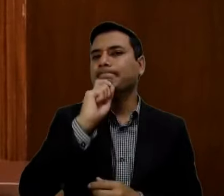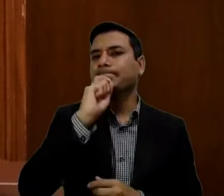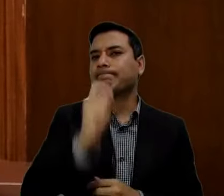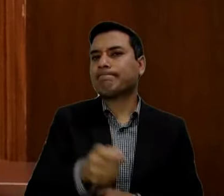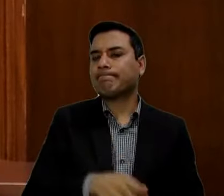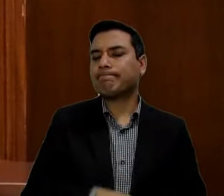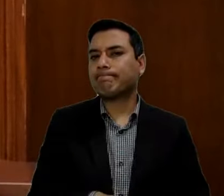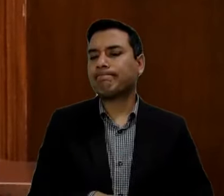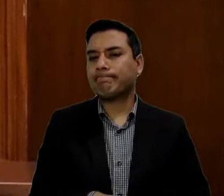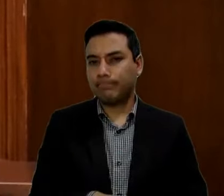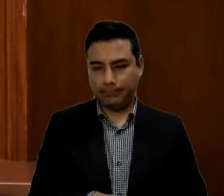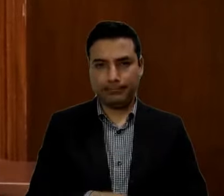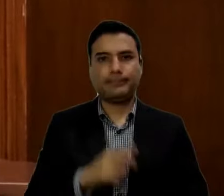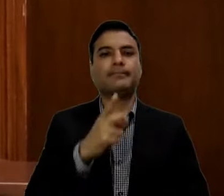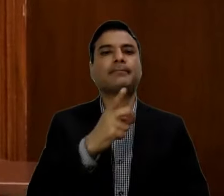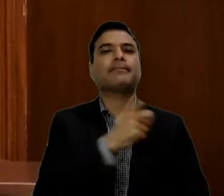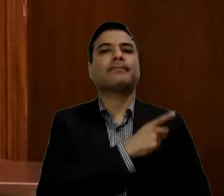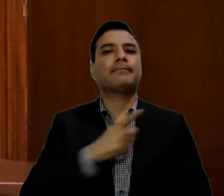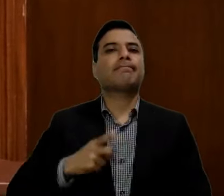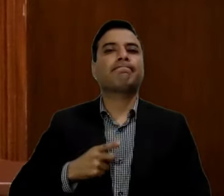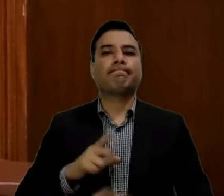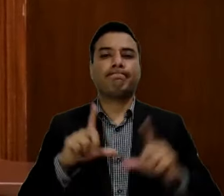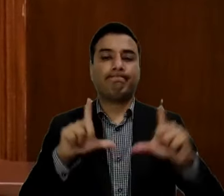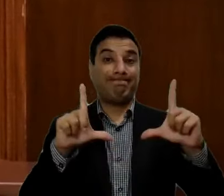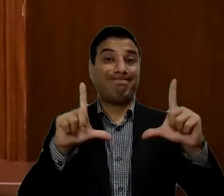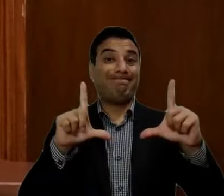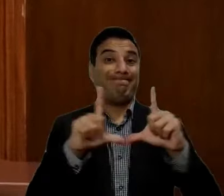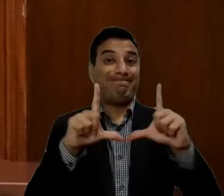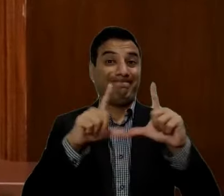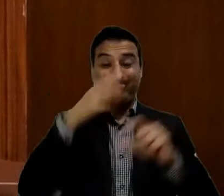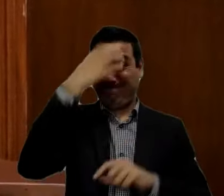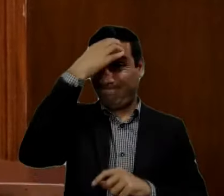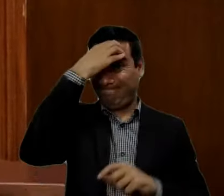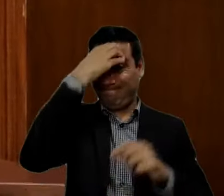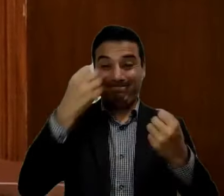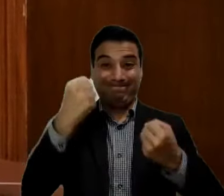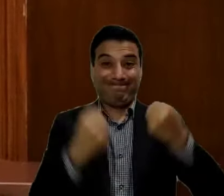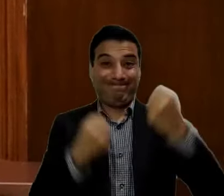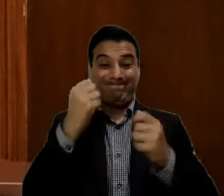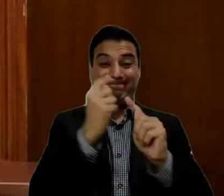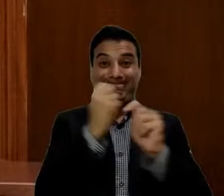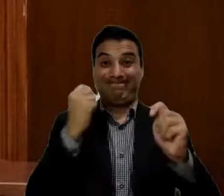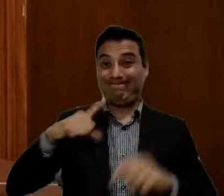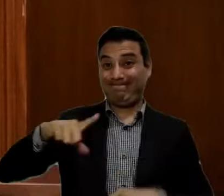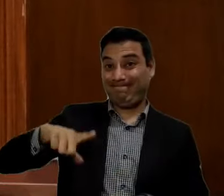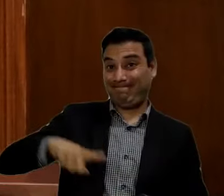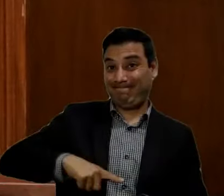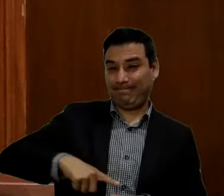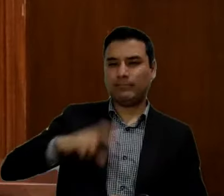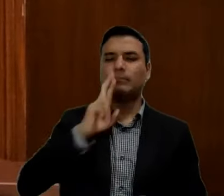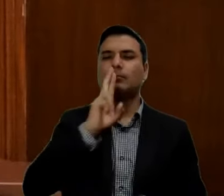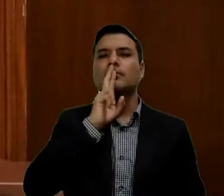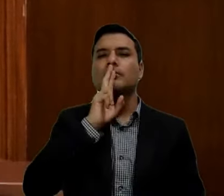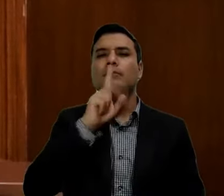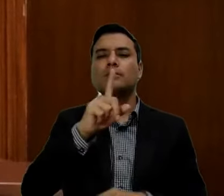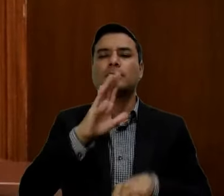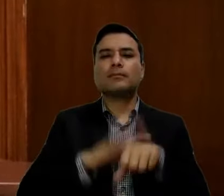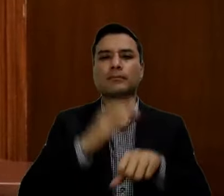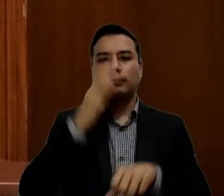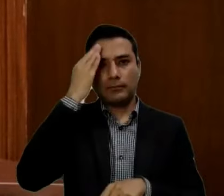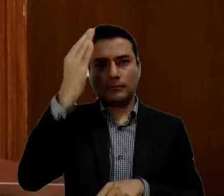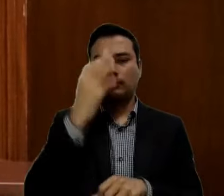que se amplíe la licencia de chofer de servicio público a 3 años, en el